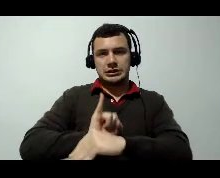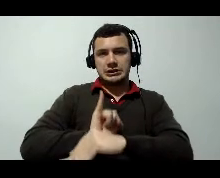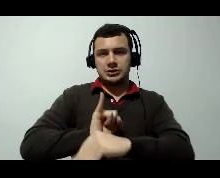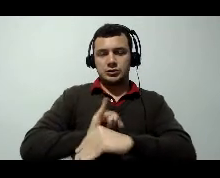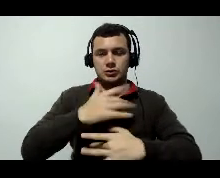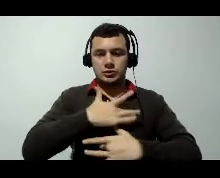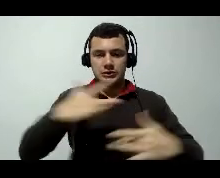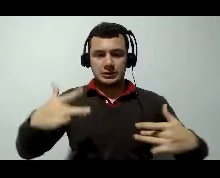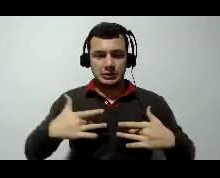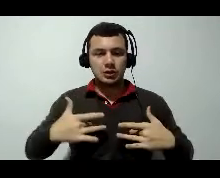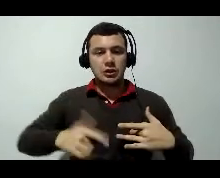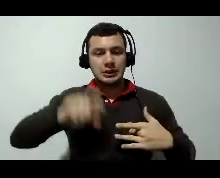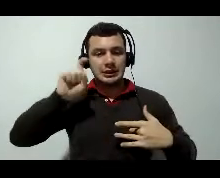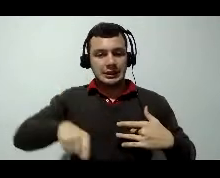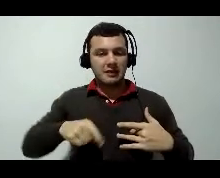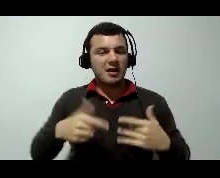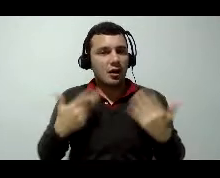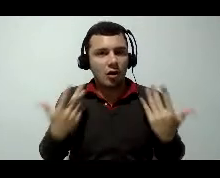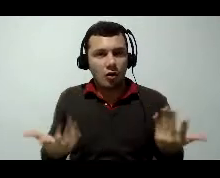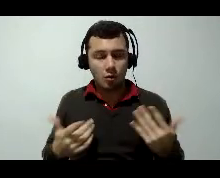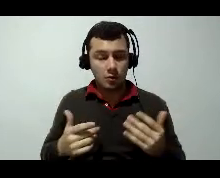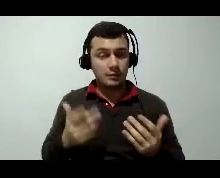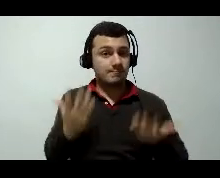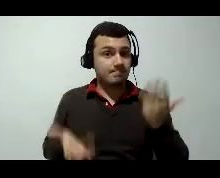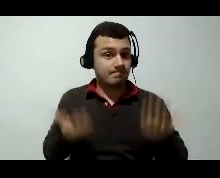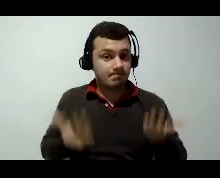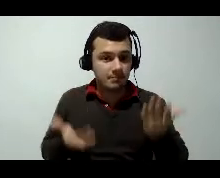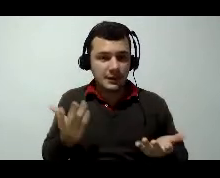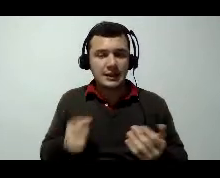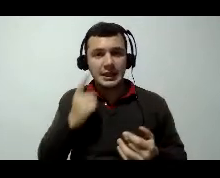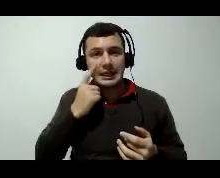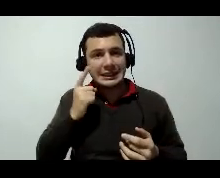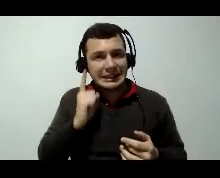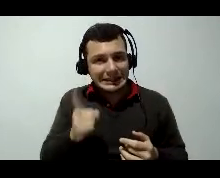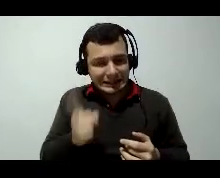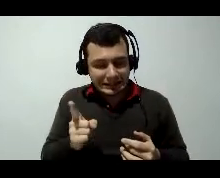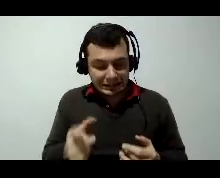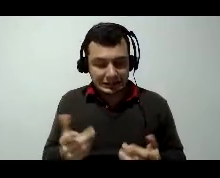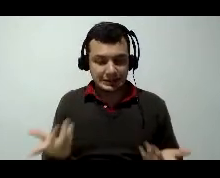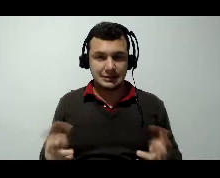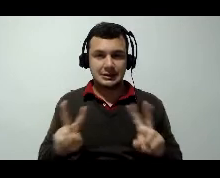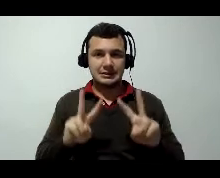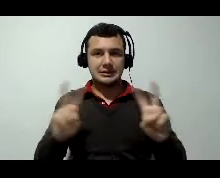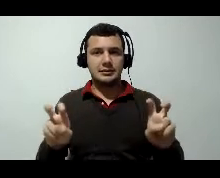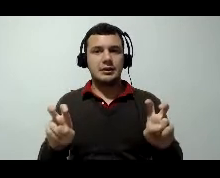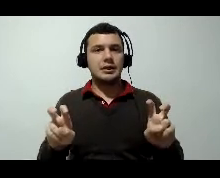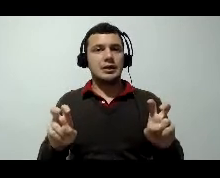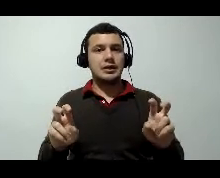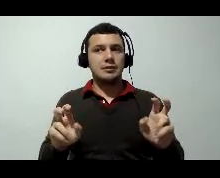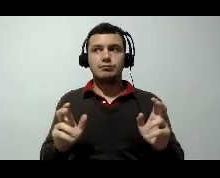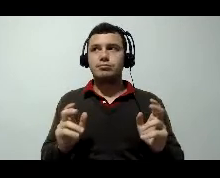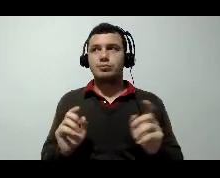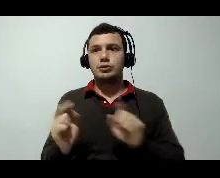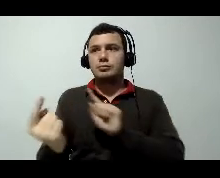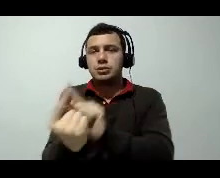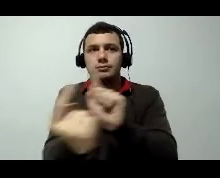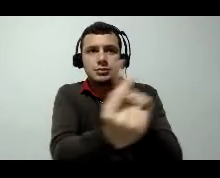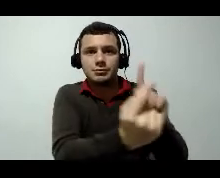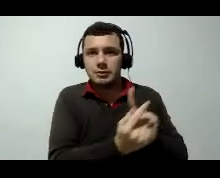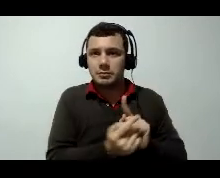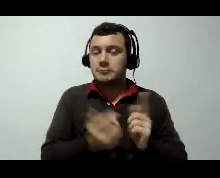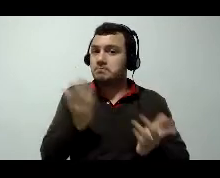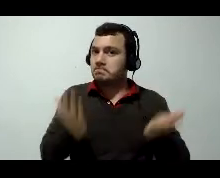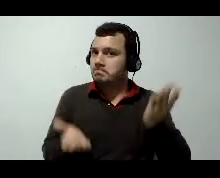yo tengo que reconocer esa frecuencia e intensidad de exposición en mi unidad como tal. Si se han dado cuenta